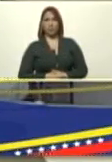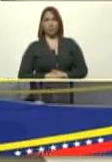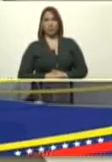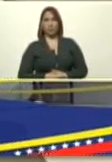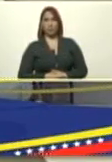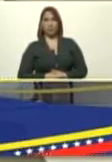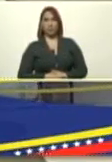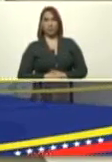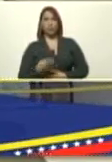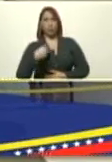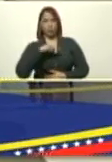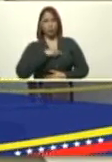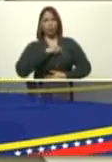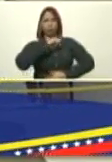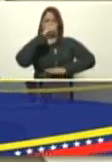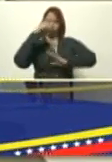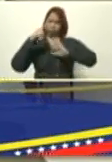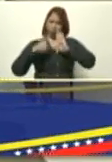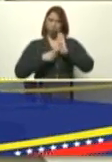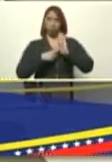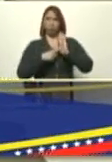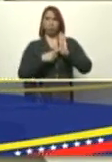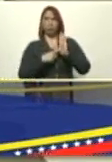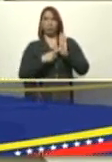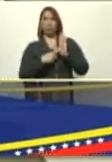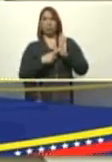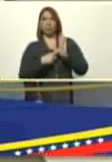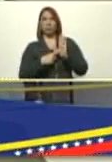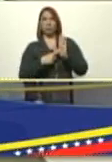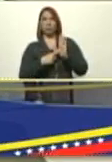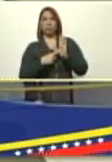Y estamos totalmente